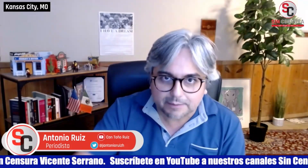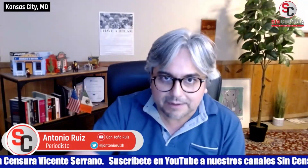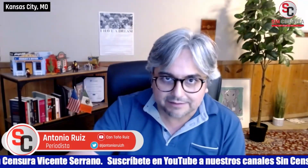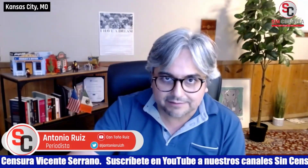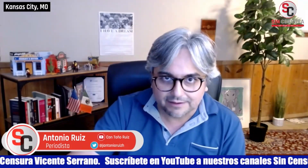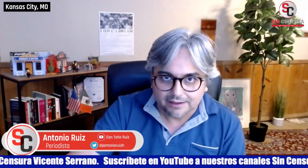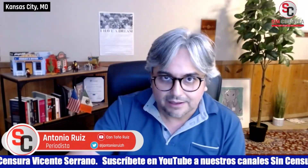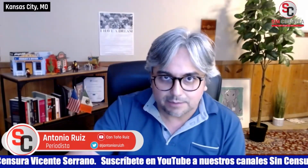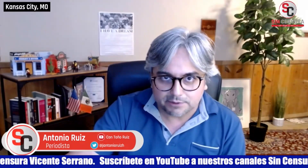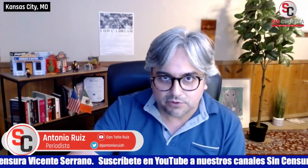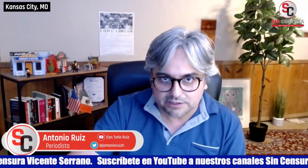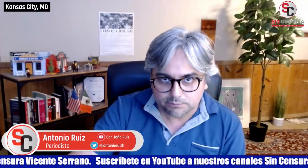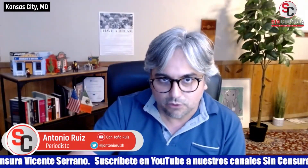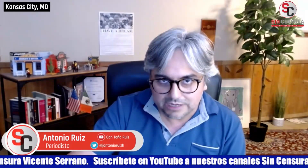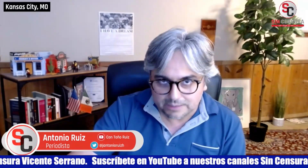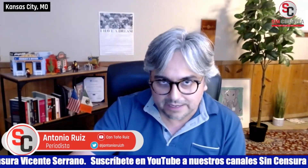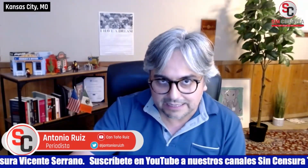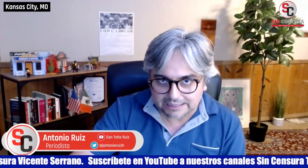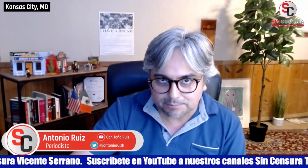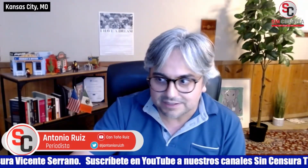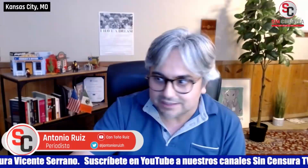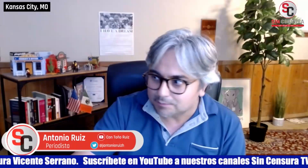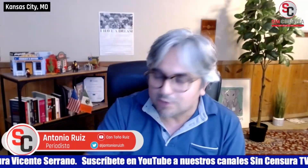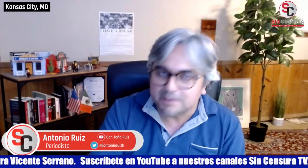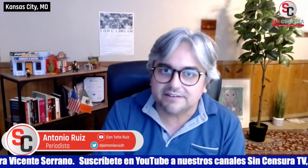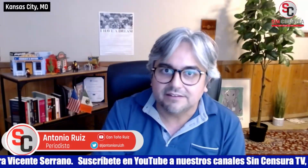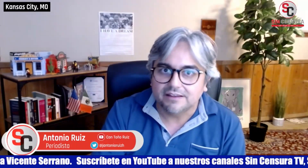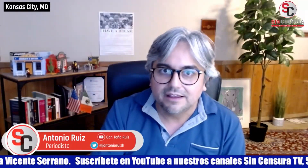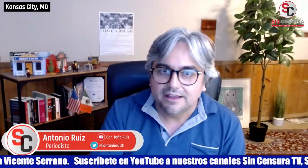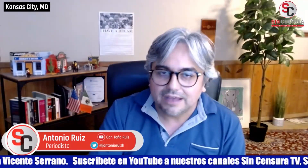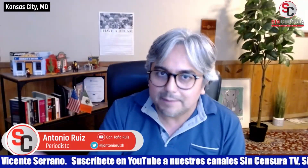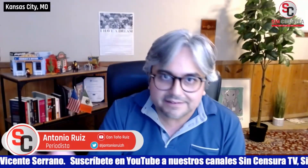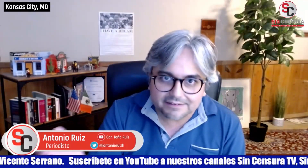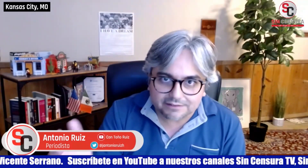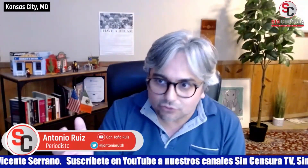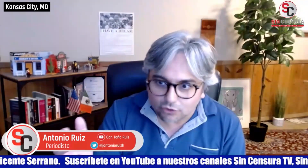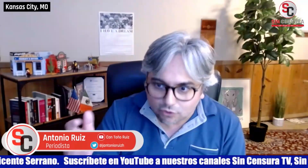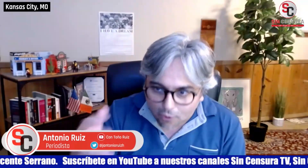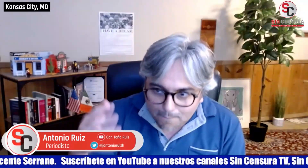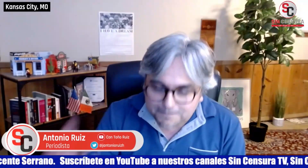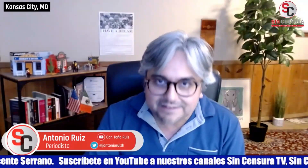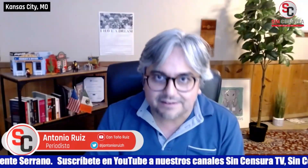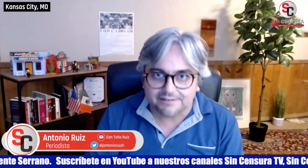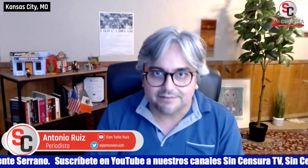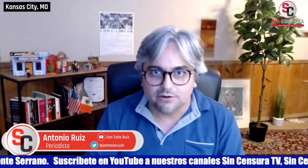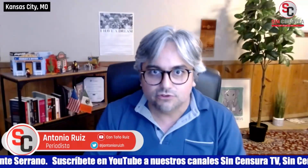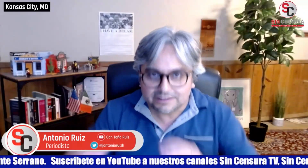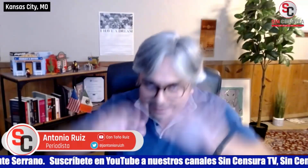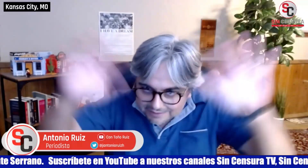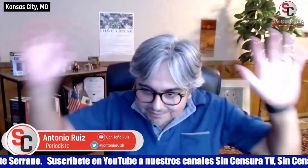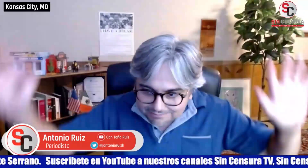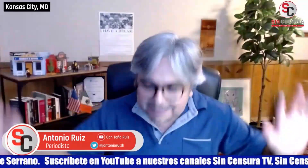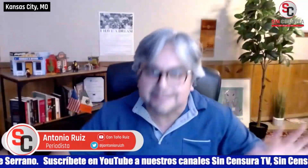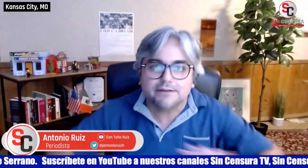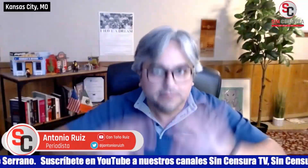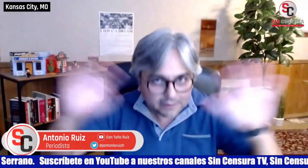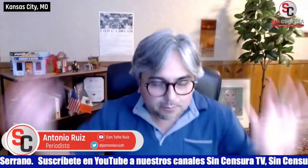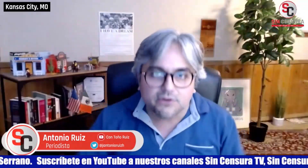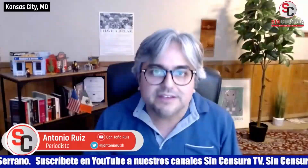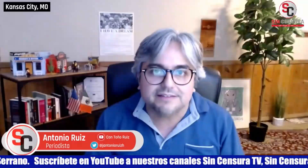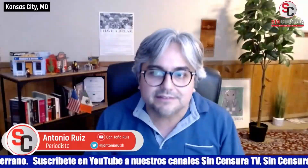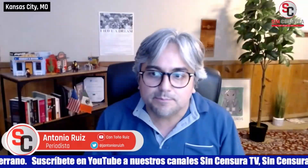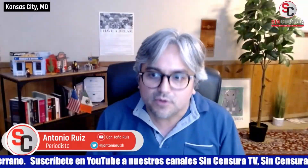esto tiene que valerse el periodismo libre e independiente. Pero a veces son cómplices los que se hacen